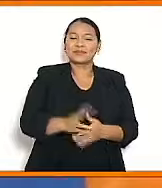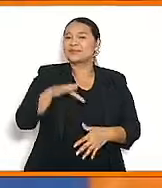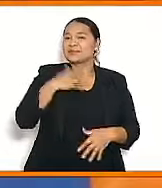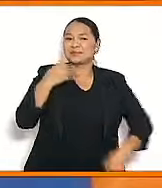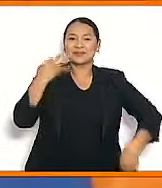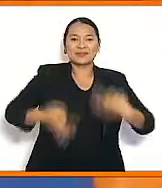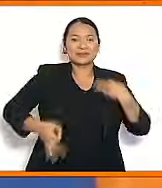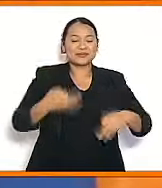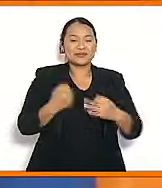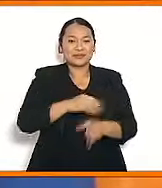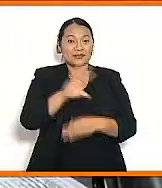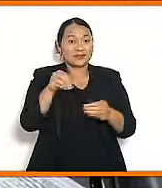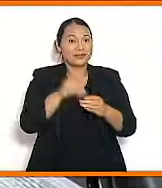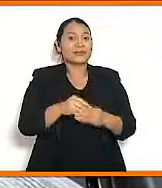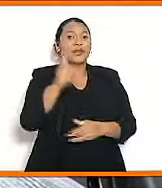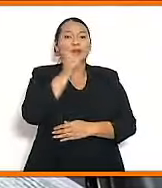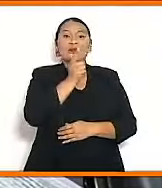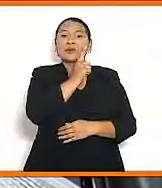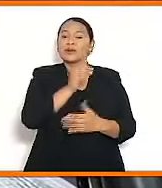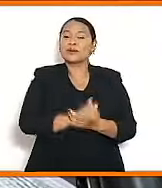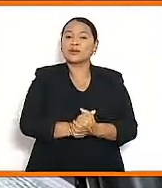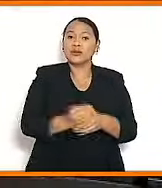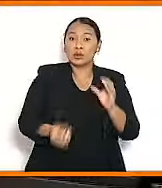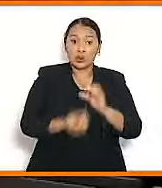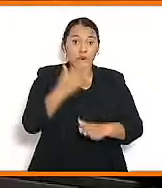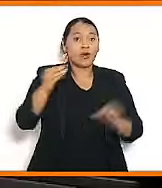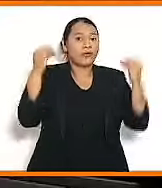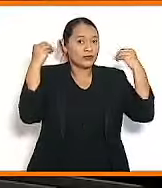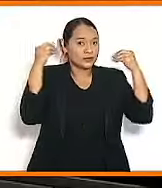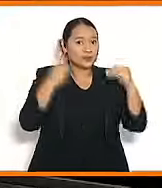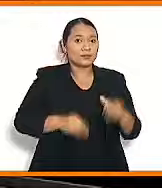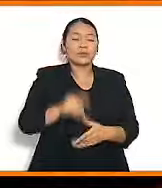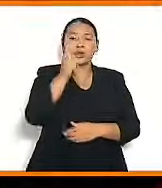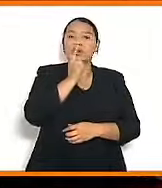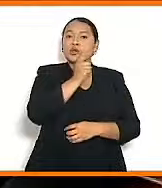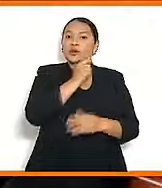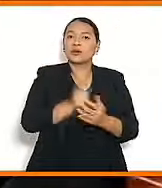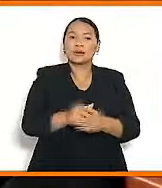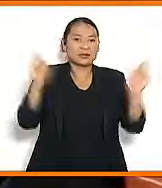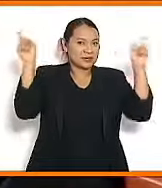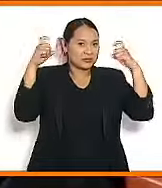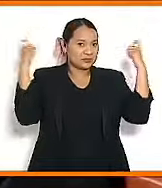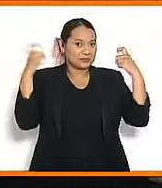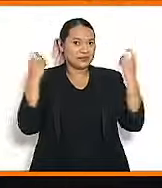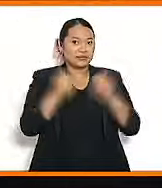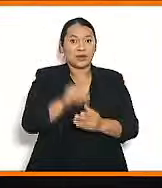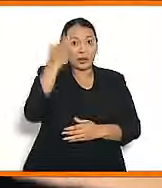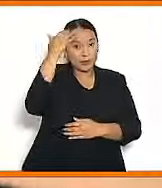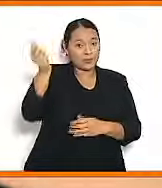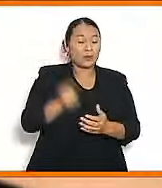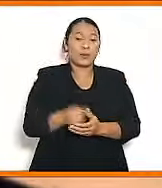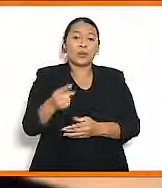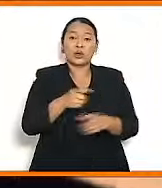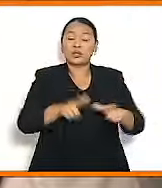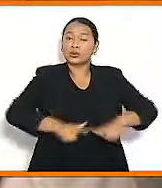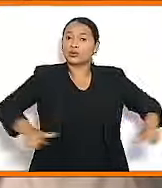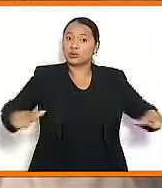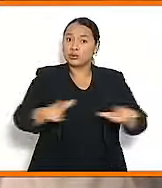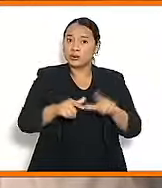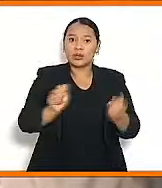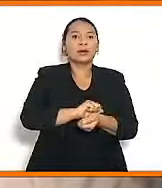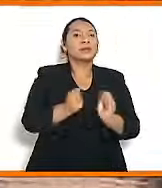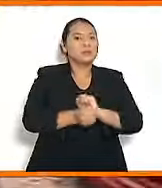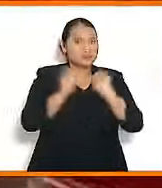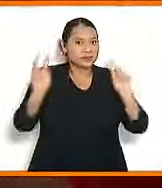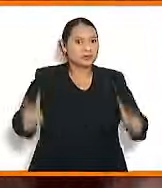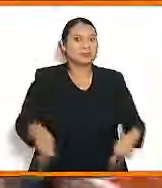Sehuaca. La alegría de la llegada del nuevo vendedor de Loto se celebró a lo grande. Sin lugar a dudas, Ferremarket MIF cambiará